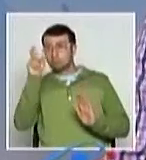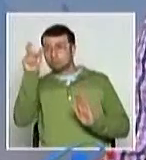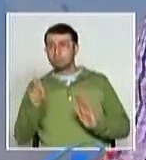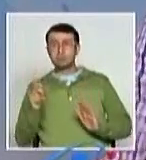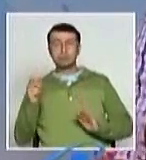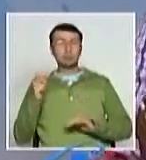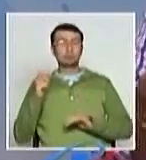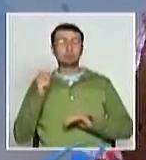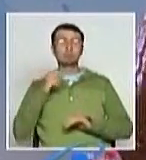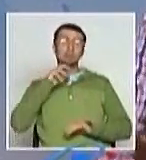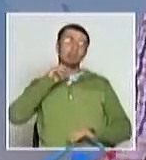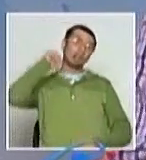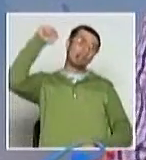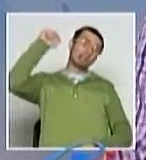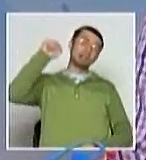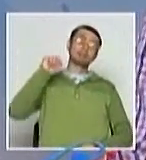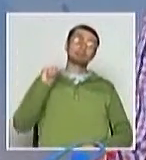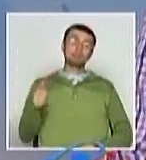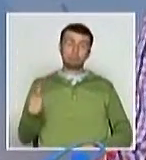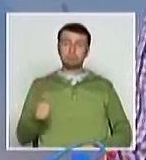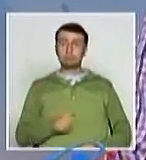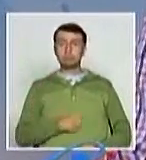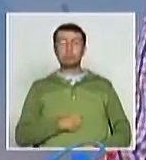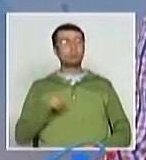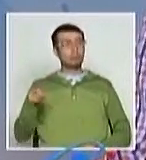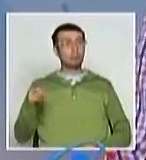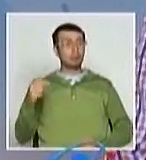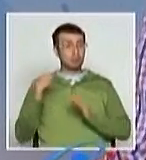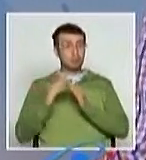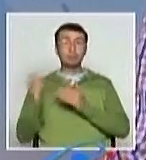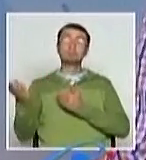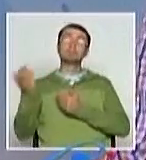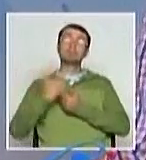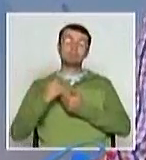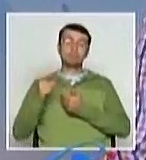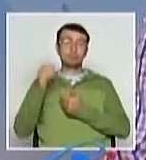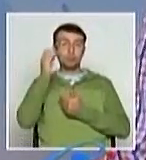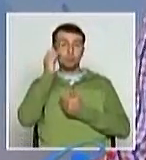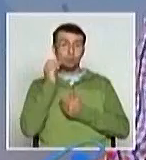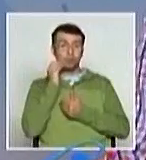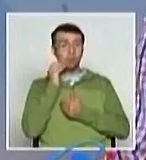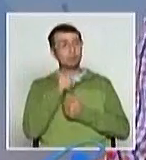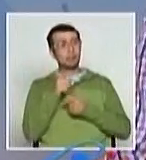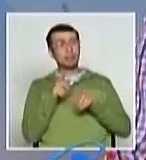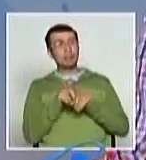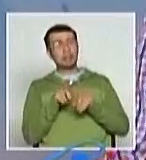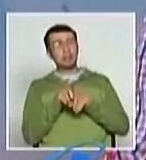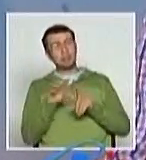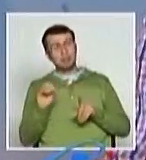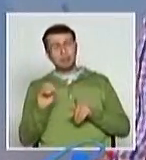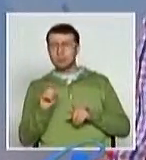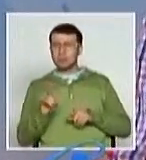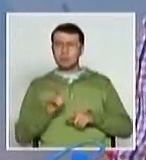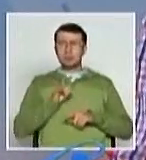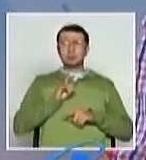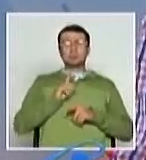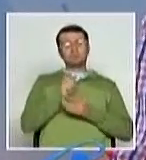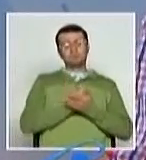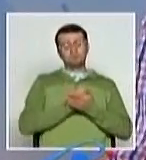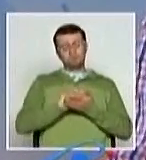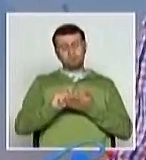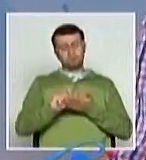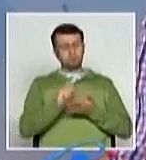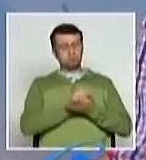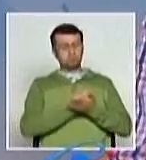después de de de ese proceso de que tocó las puertas de nuestro hogar Guillermo mi hermano se especializa y empieza a a